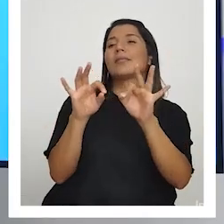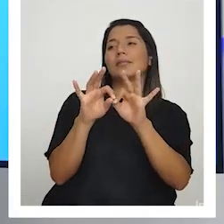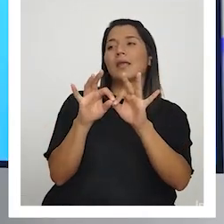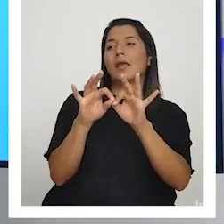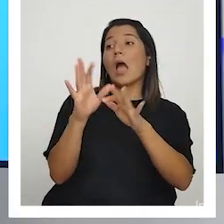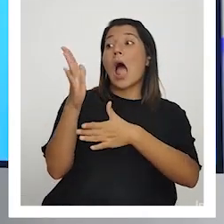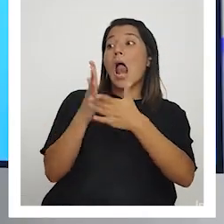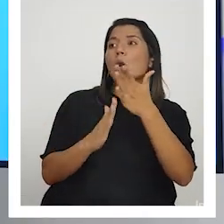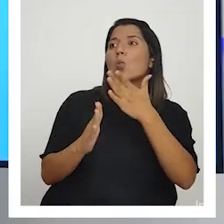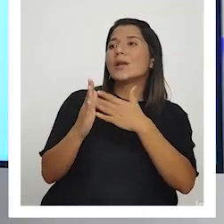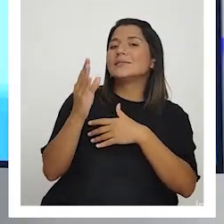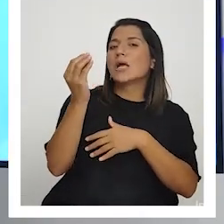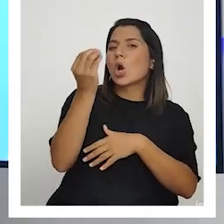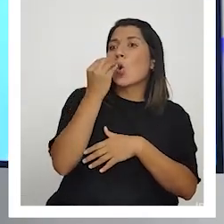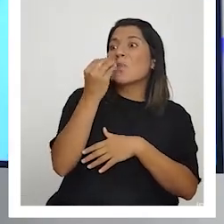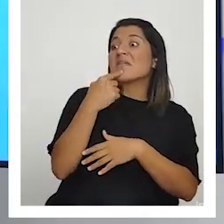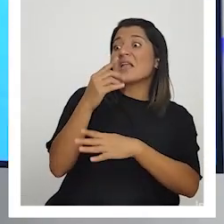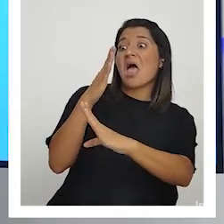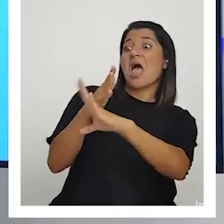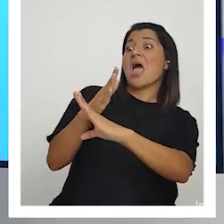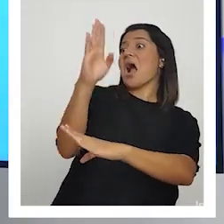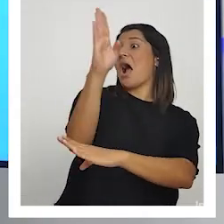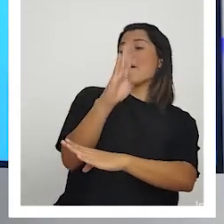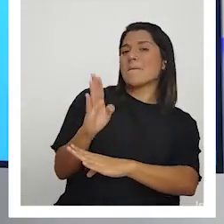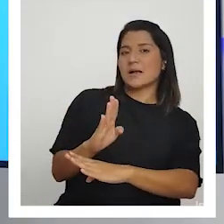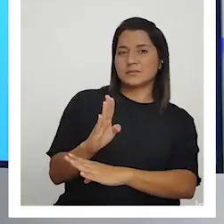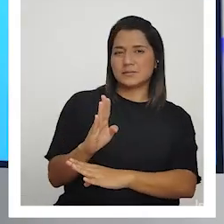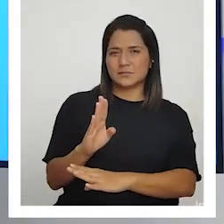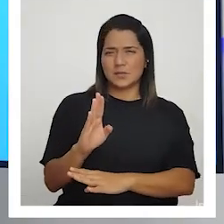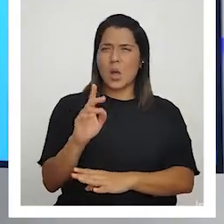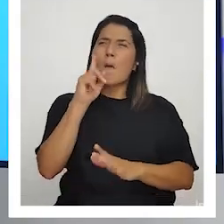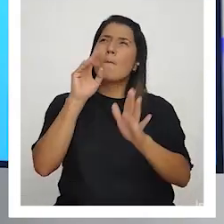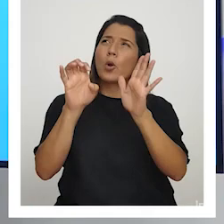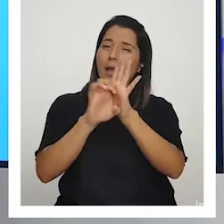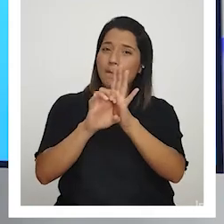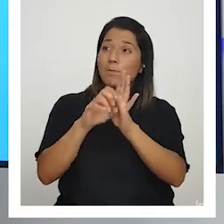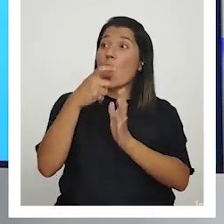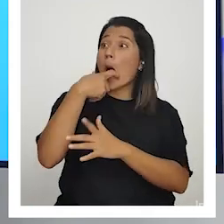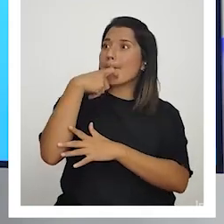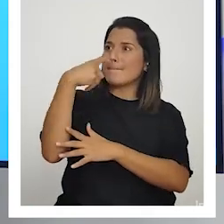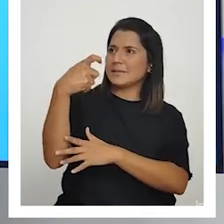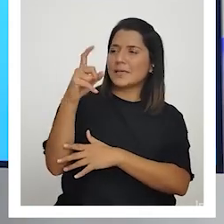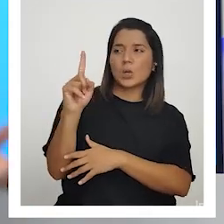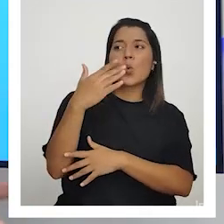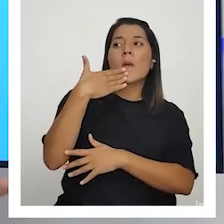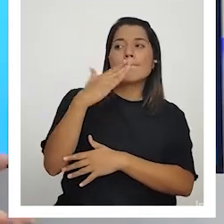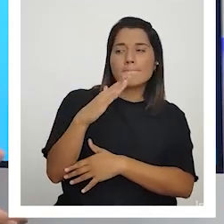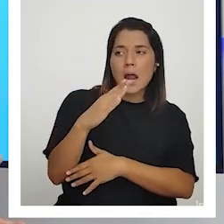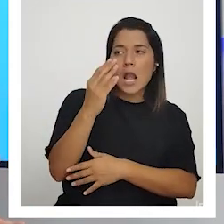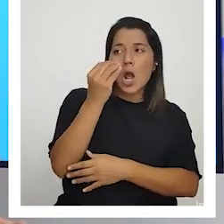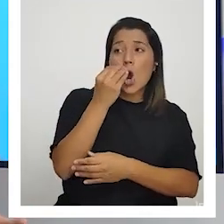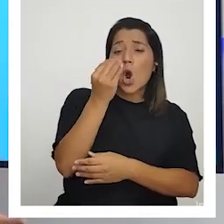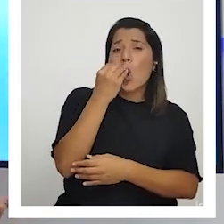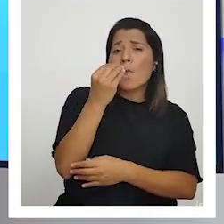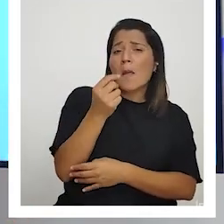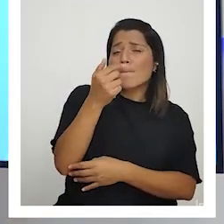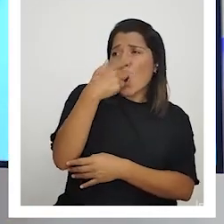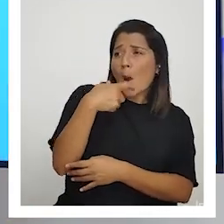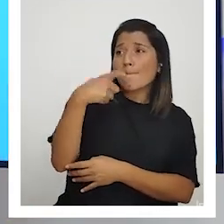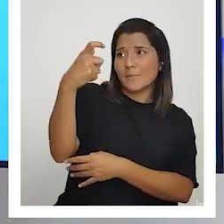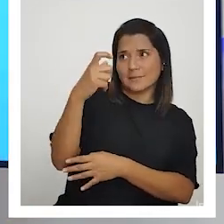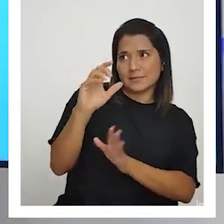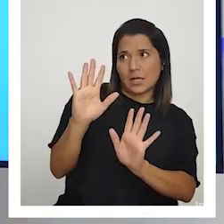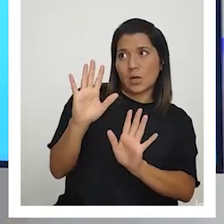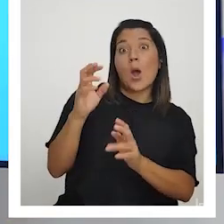ciertas comidas, porque bueno, ahora hablábamos de la pizza, o sea, no está mal comerse un pedazo de pizza, el problema es comerse toda la pizza, ¿verdad?